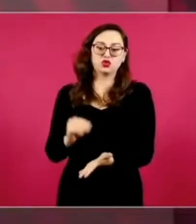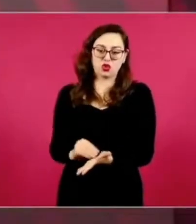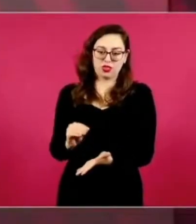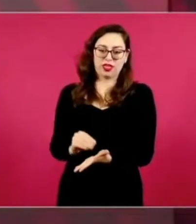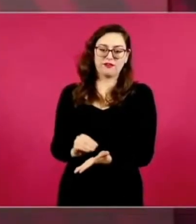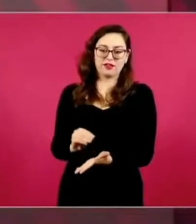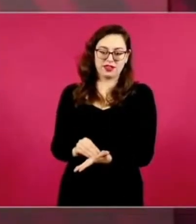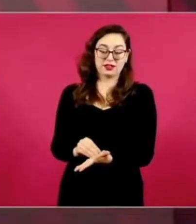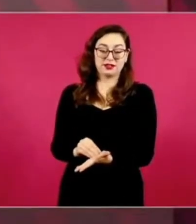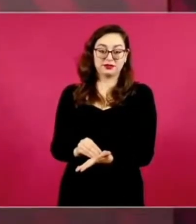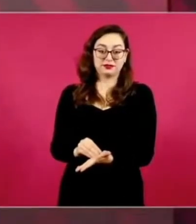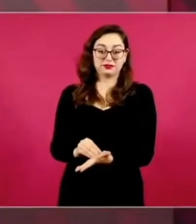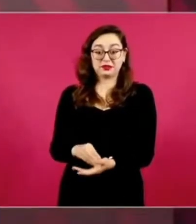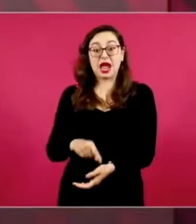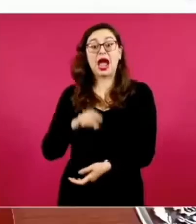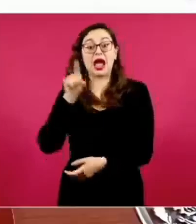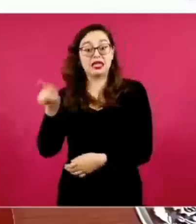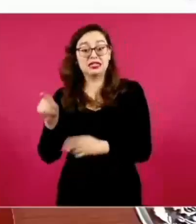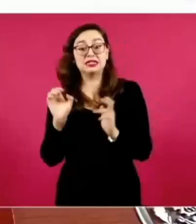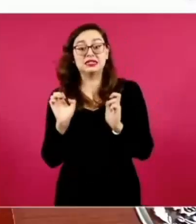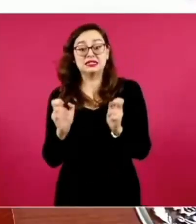Barría